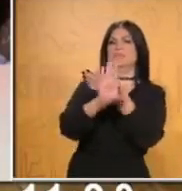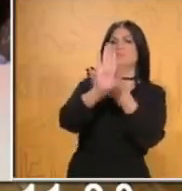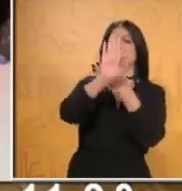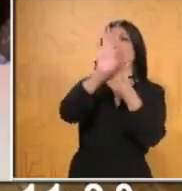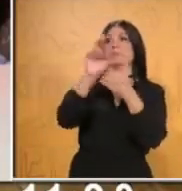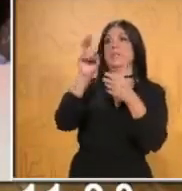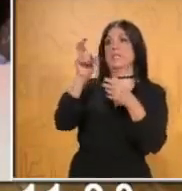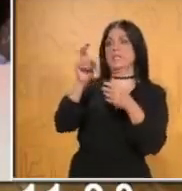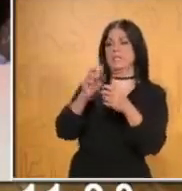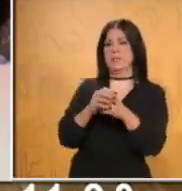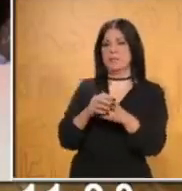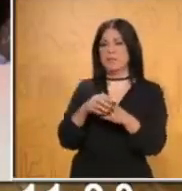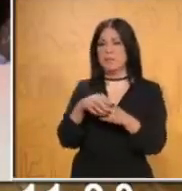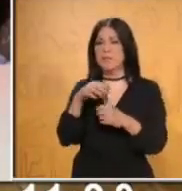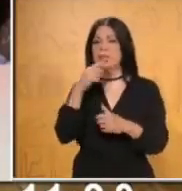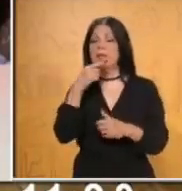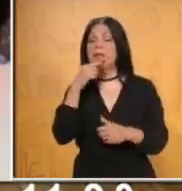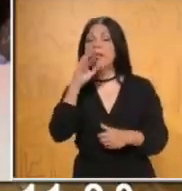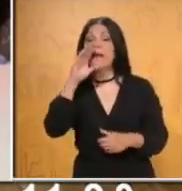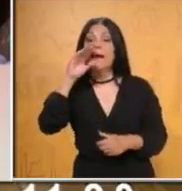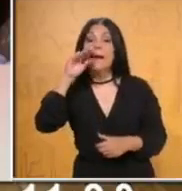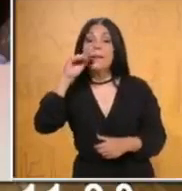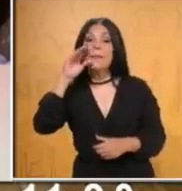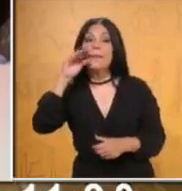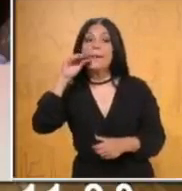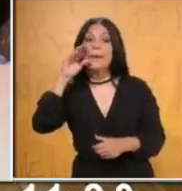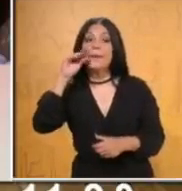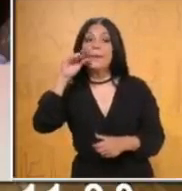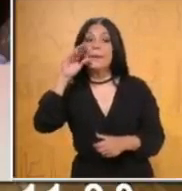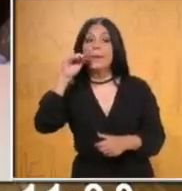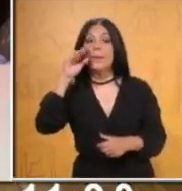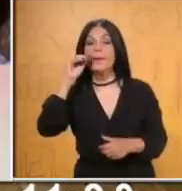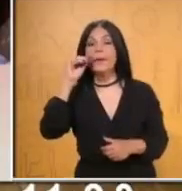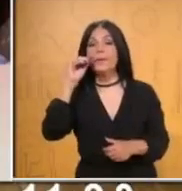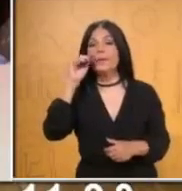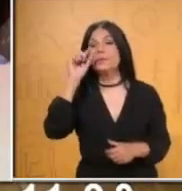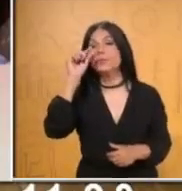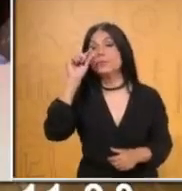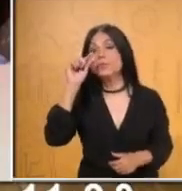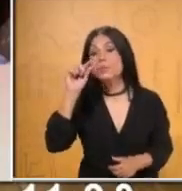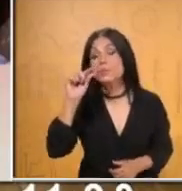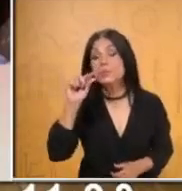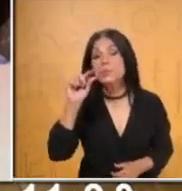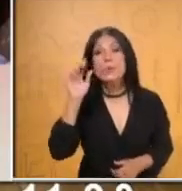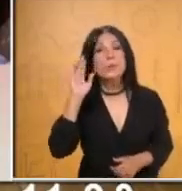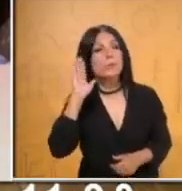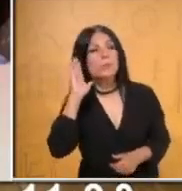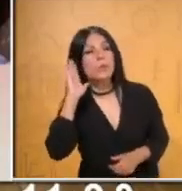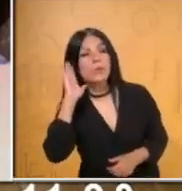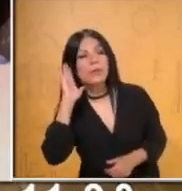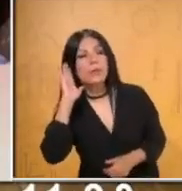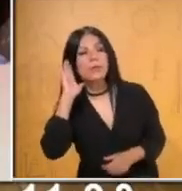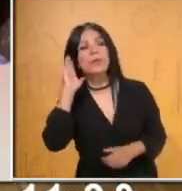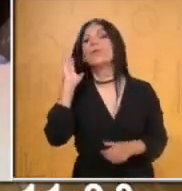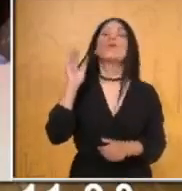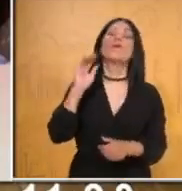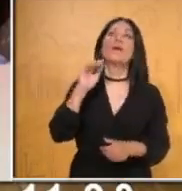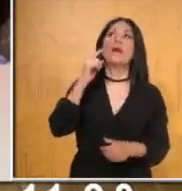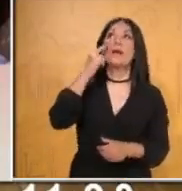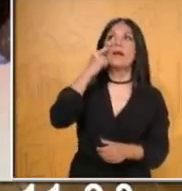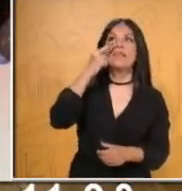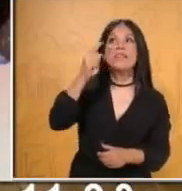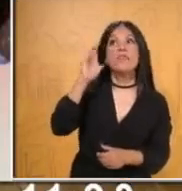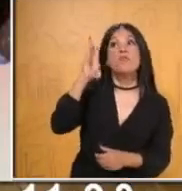Este espíritu habla muy bajito, casi susurrando, y le muestra visiones a Scrooge de su